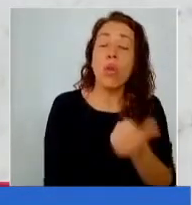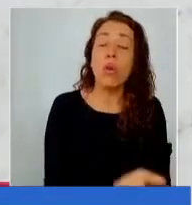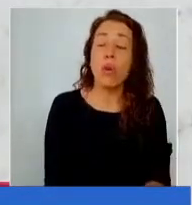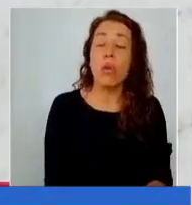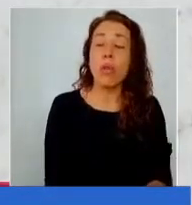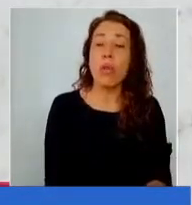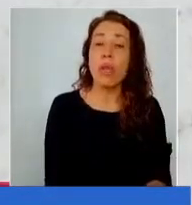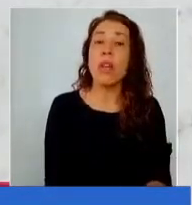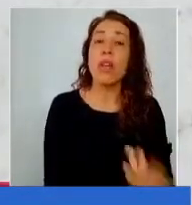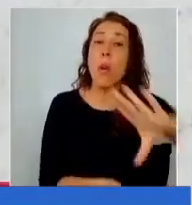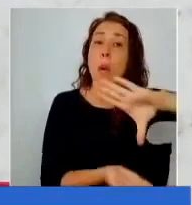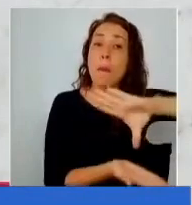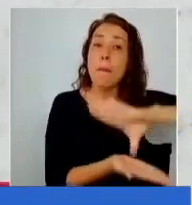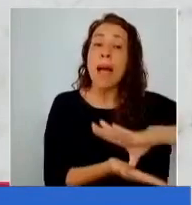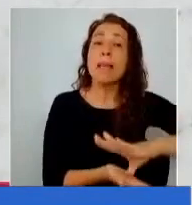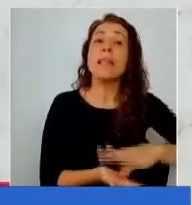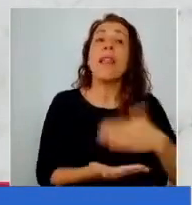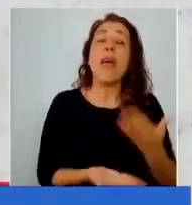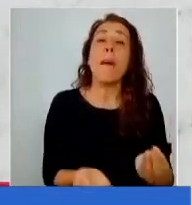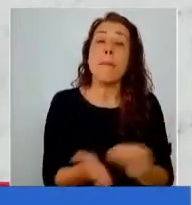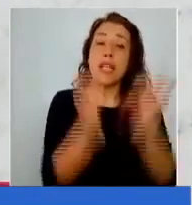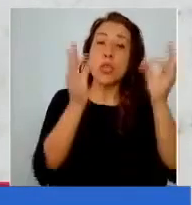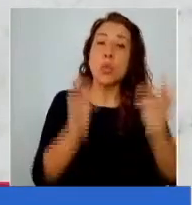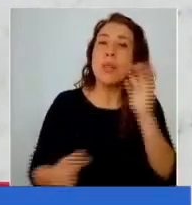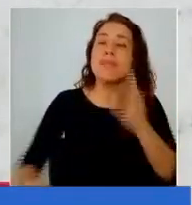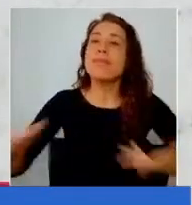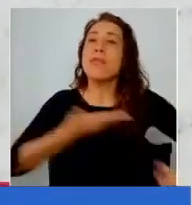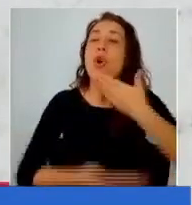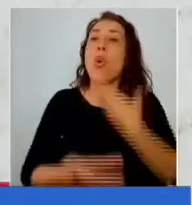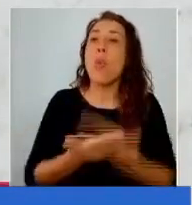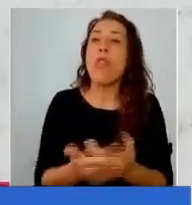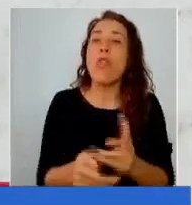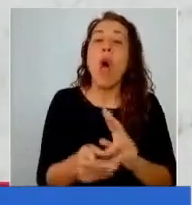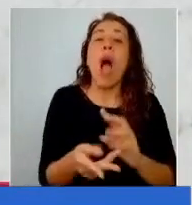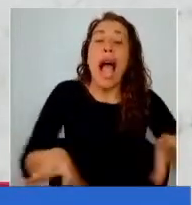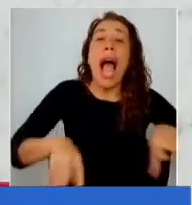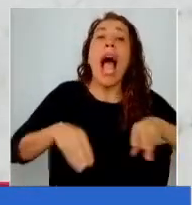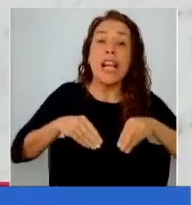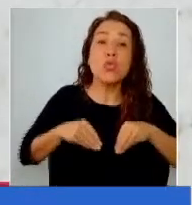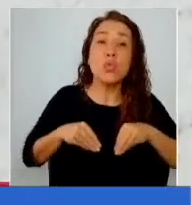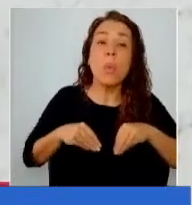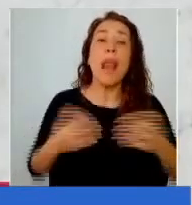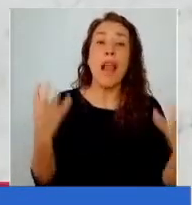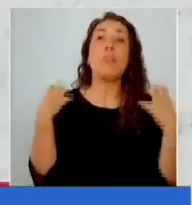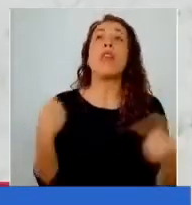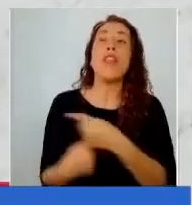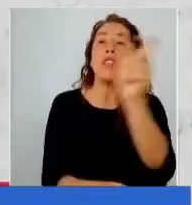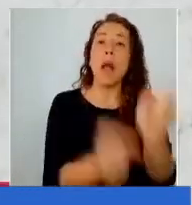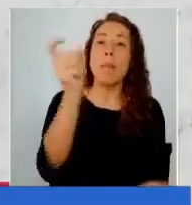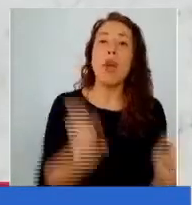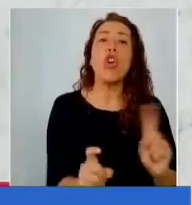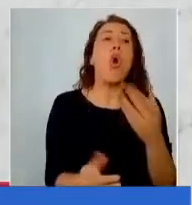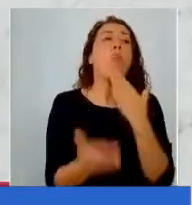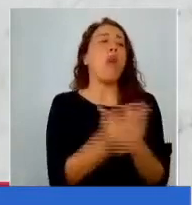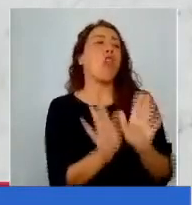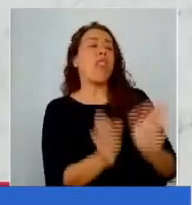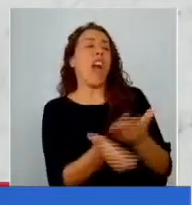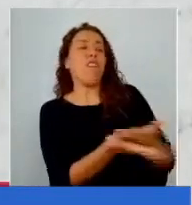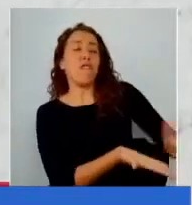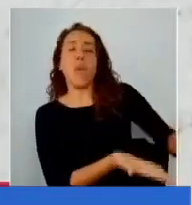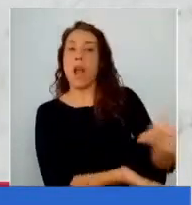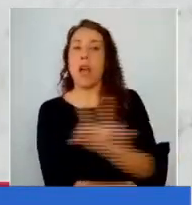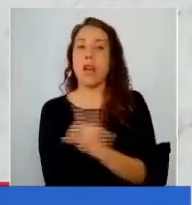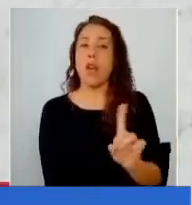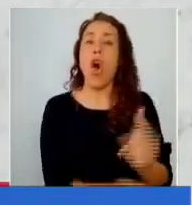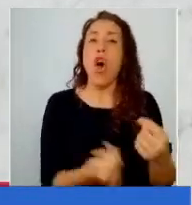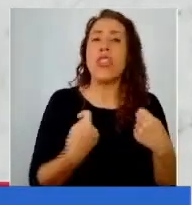se hace más justa y solidaria cuando se hace cargo de los demás no cuando lo descarta o como los trata con